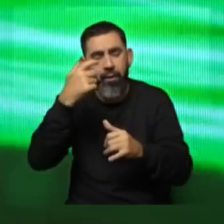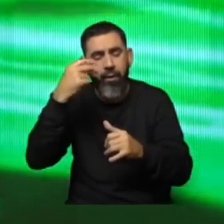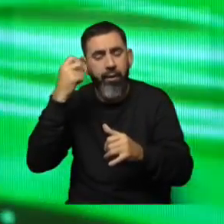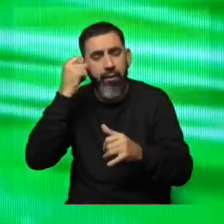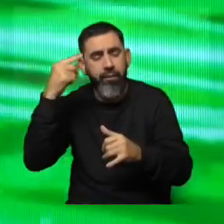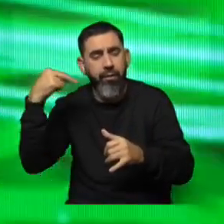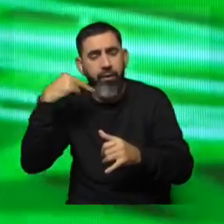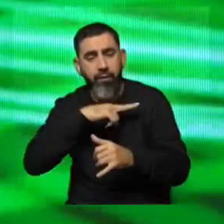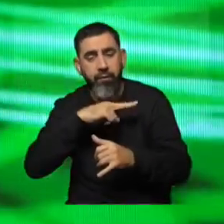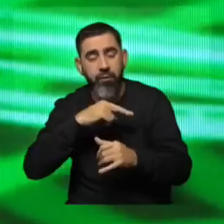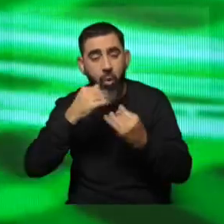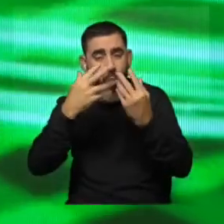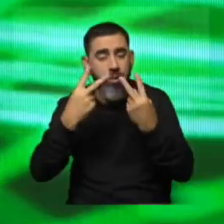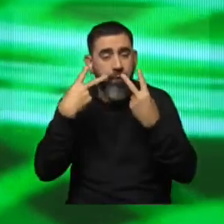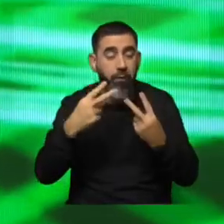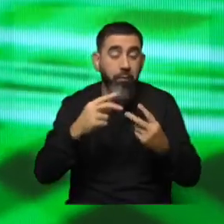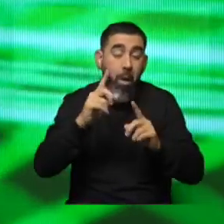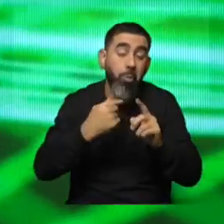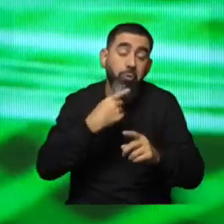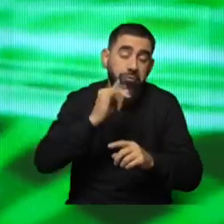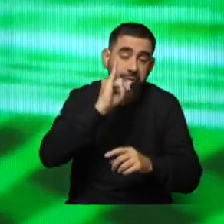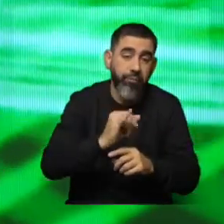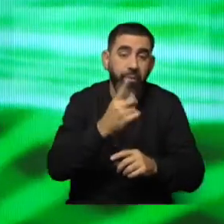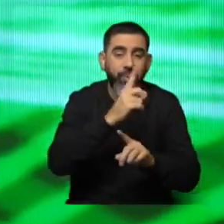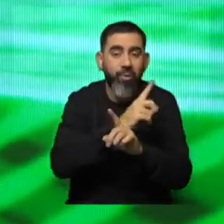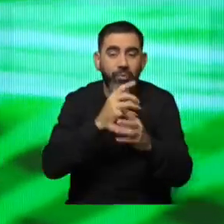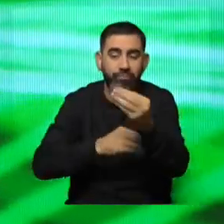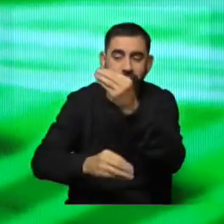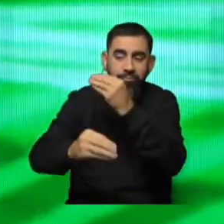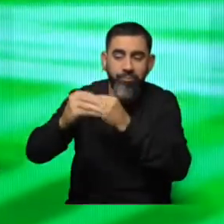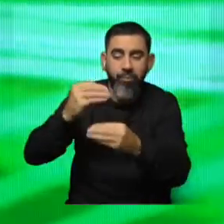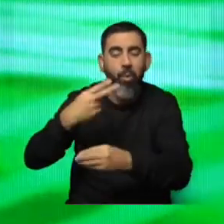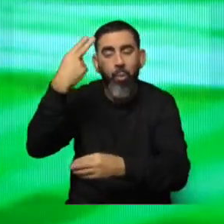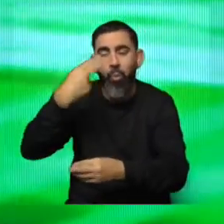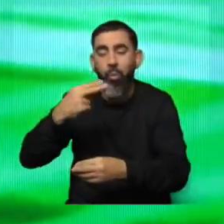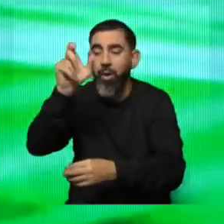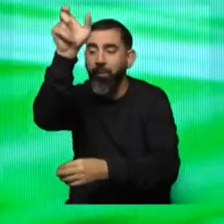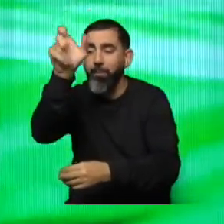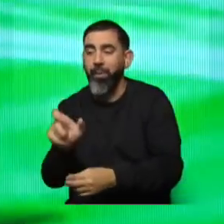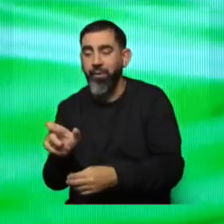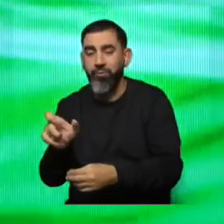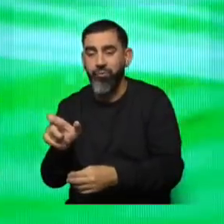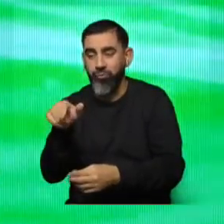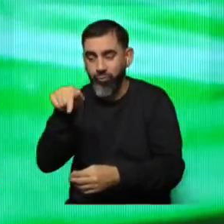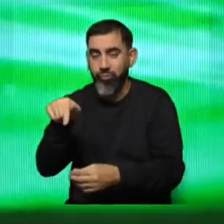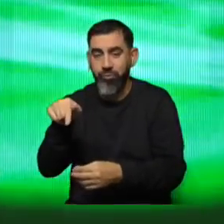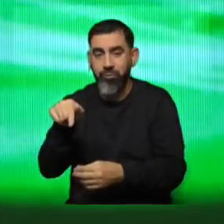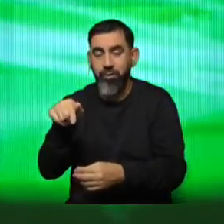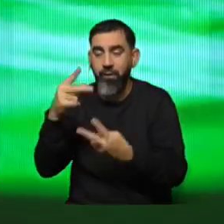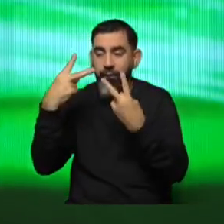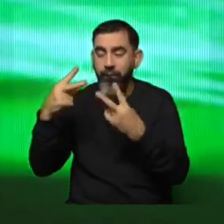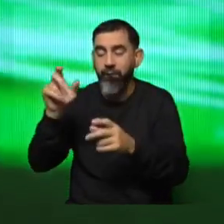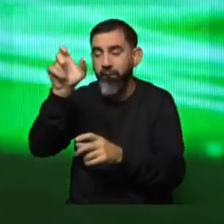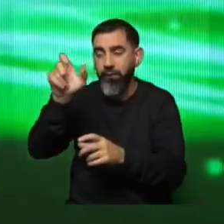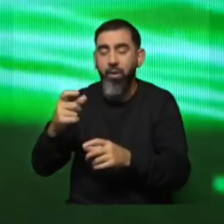sí quizás sí para algunos quizás funcione pero no va a sustituir jamás a esa persona que está detrás a tu agente de viajes